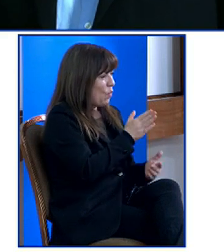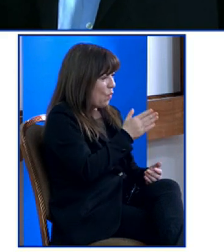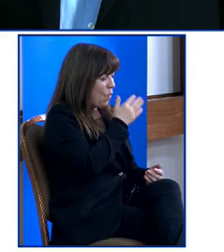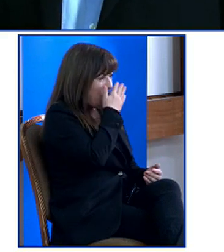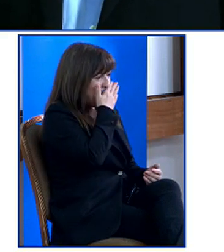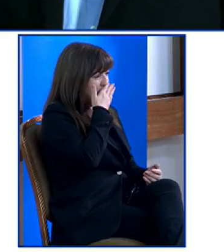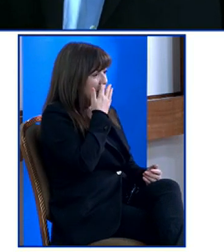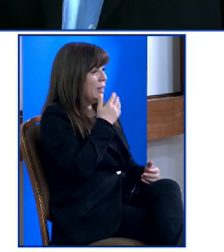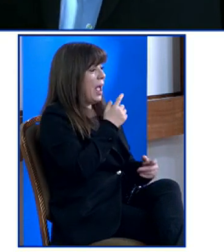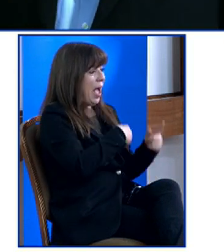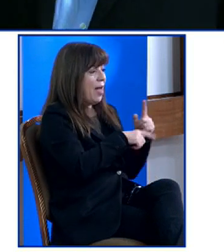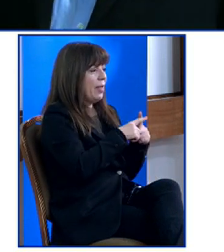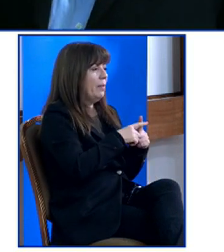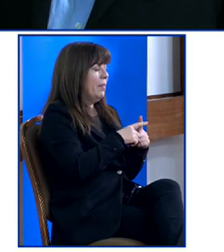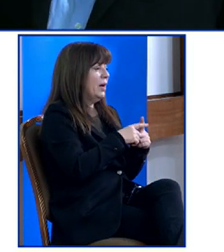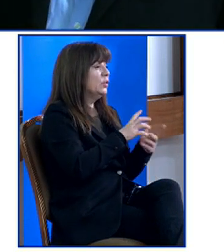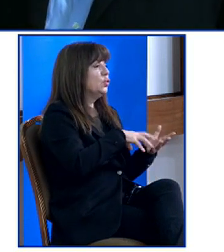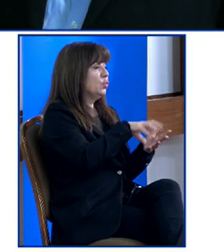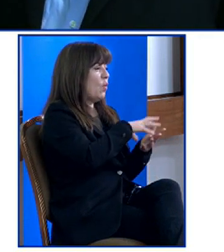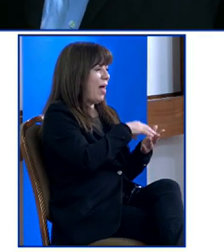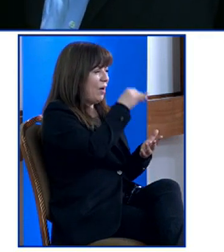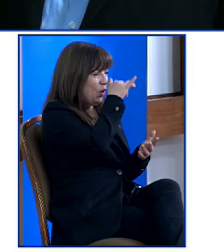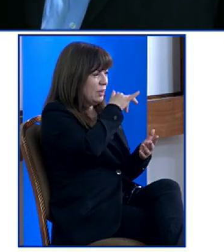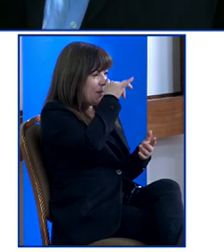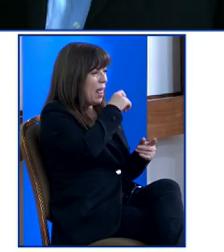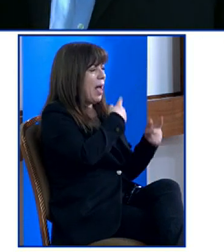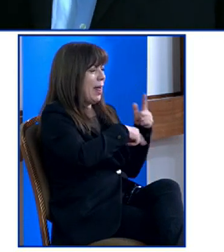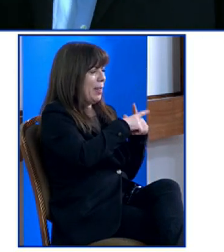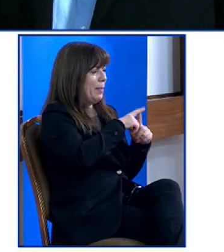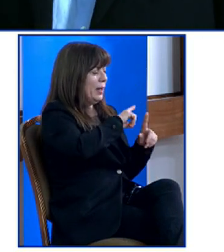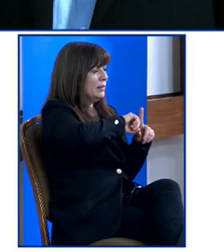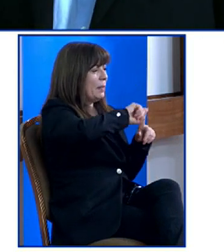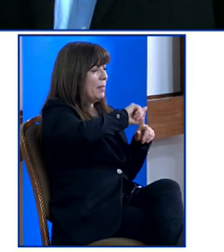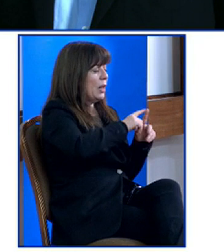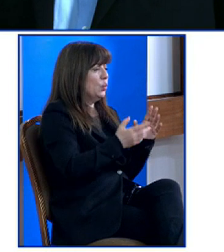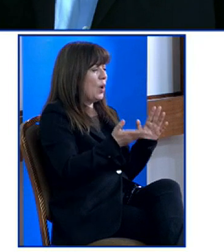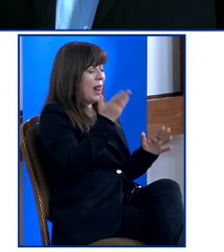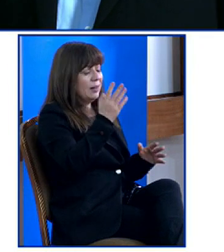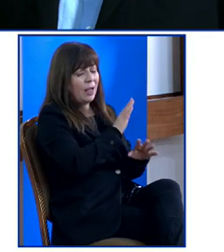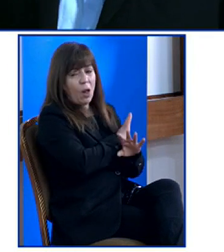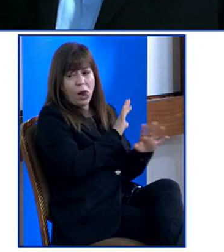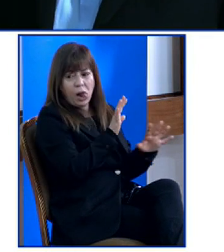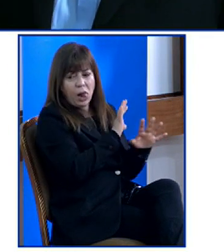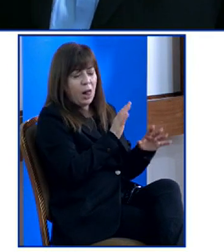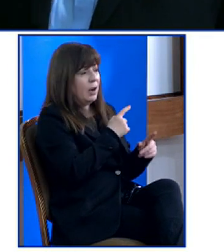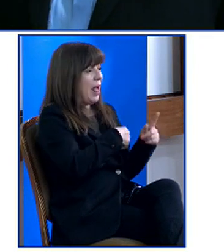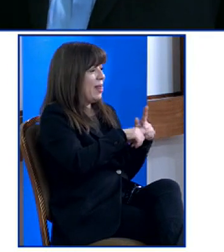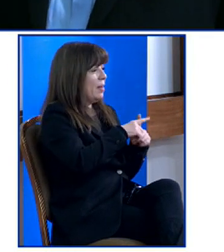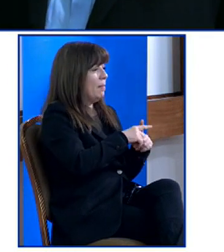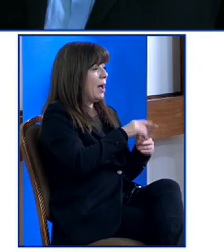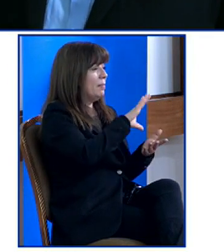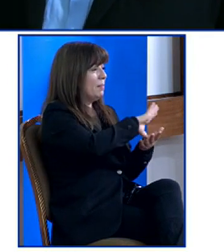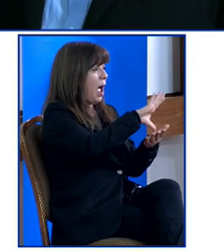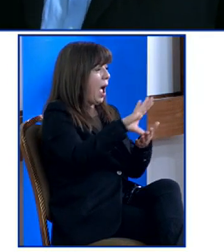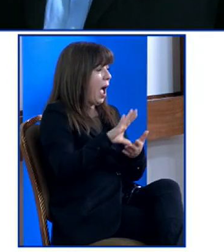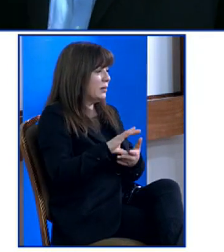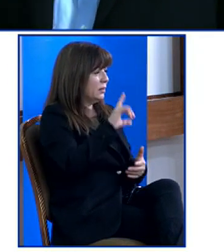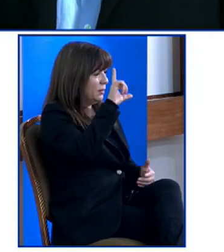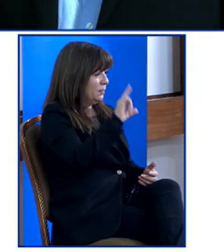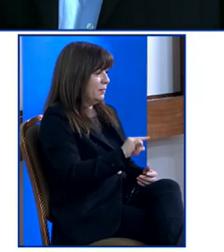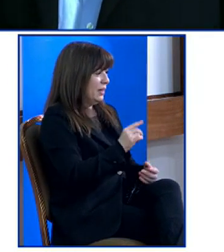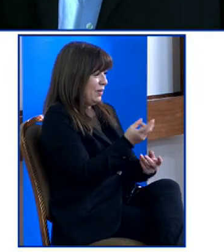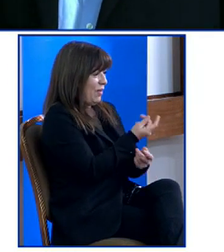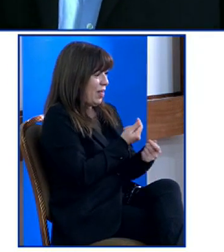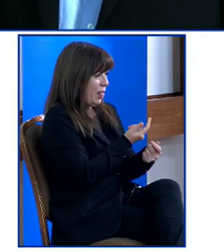más contaminadas y en ciudades que están en países con un menor nivel económico. Y luego hay una